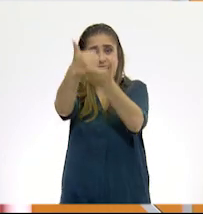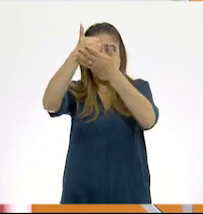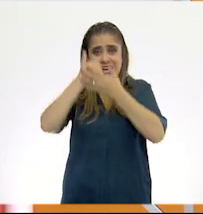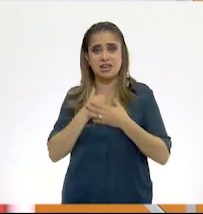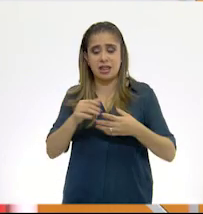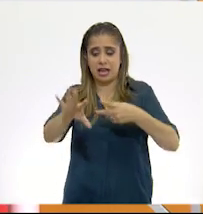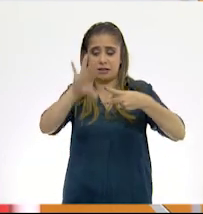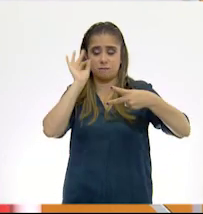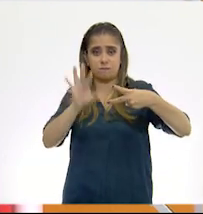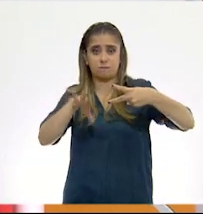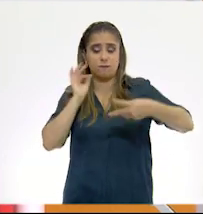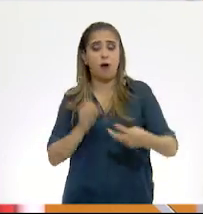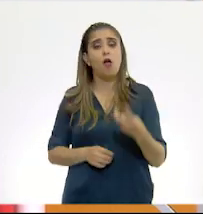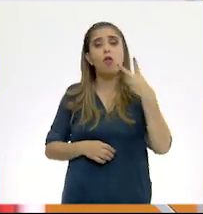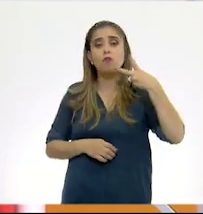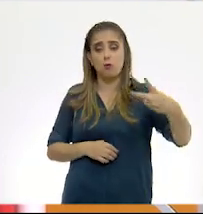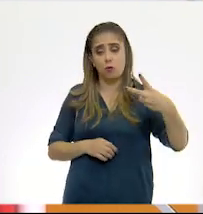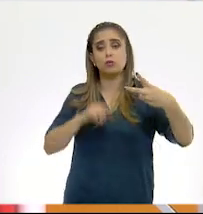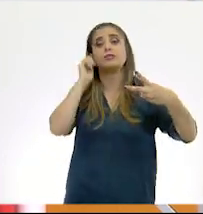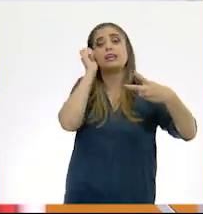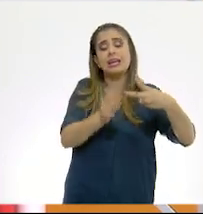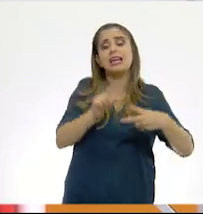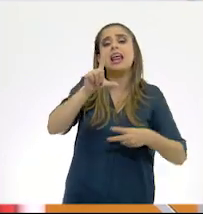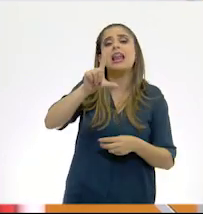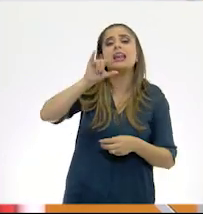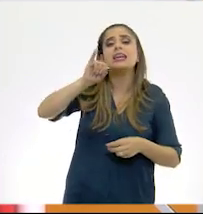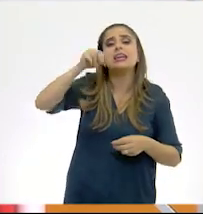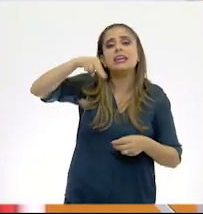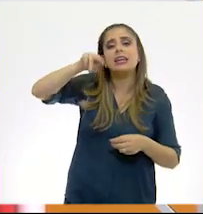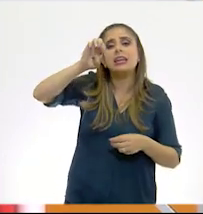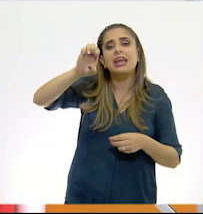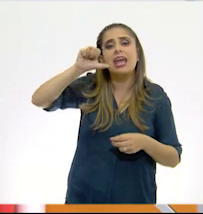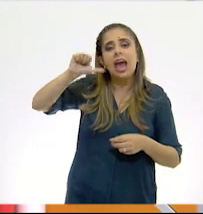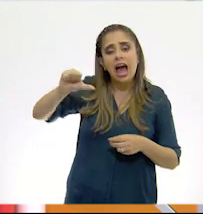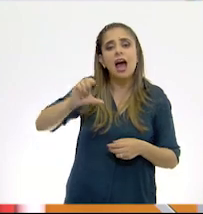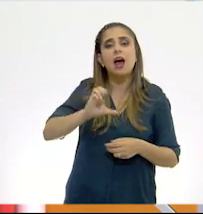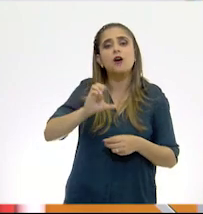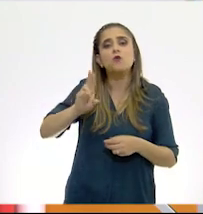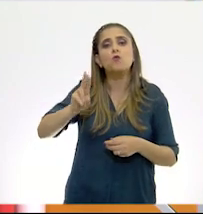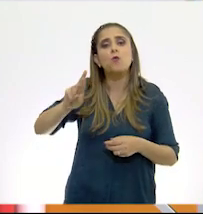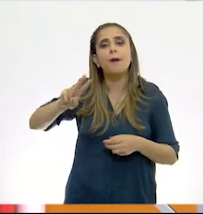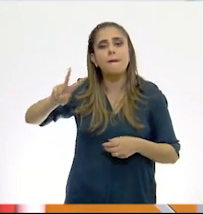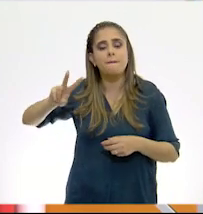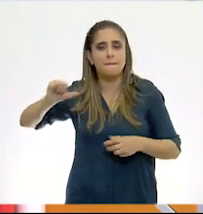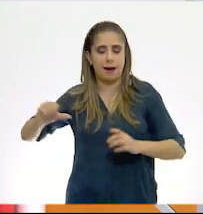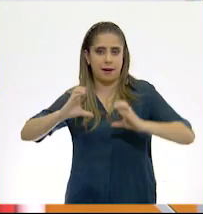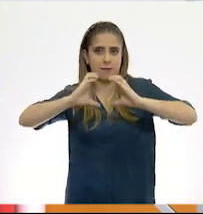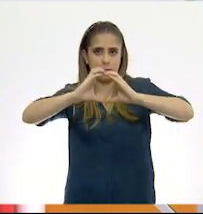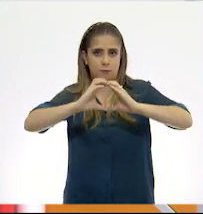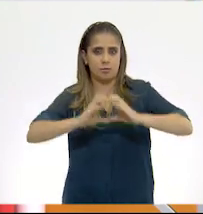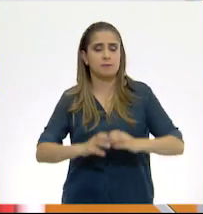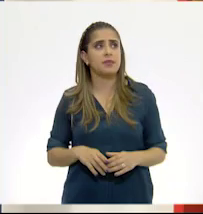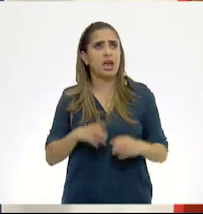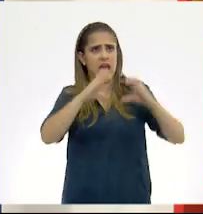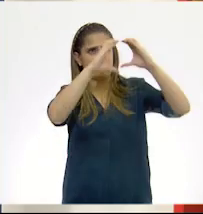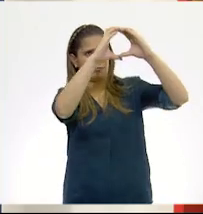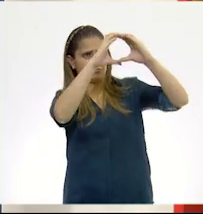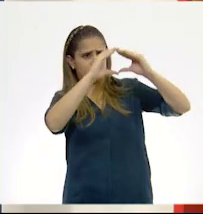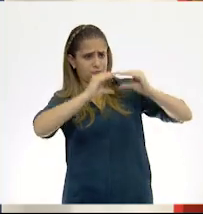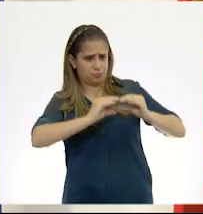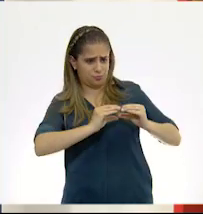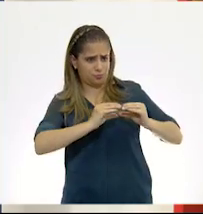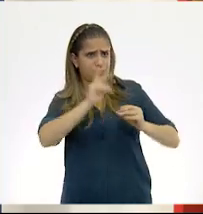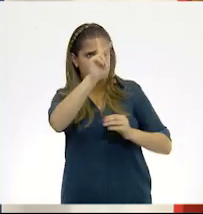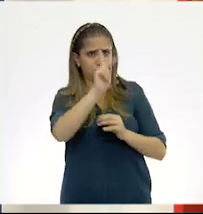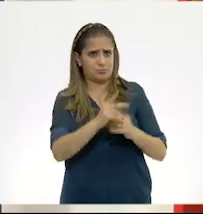entonces solamente estas dos son las figuras que tienen líneas curvas. Pero esta no es igual a esta. Claro que no.